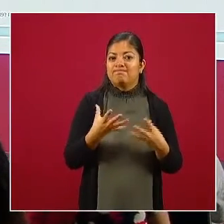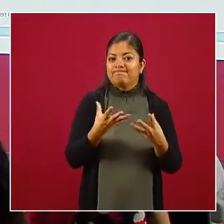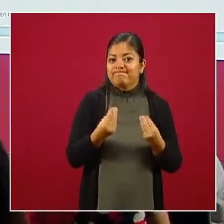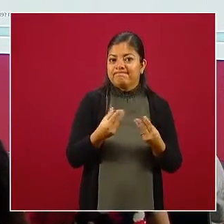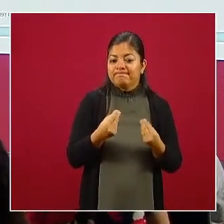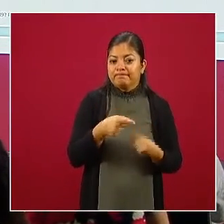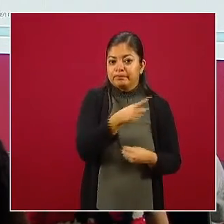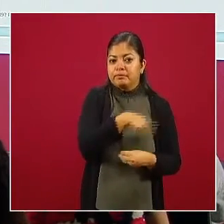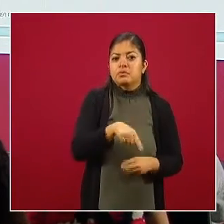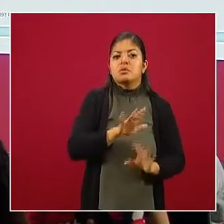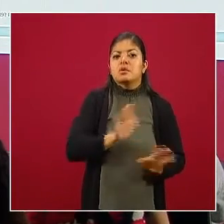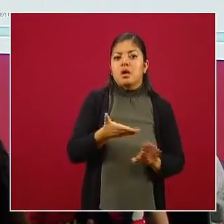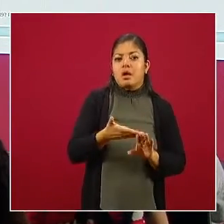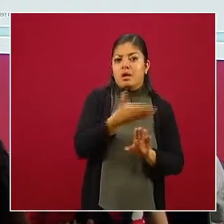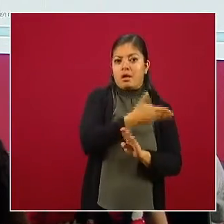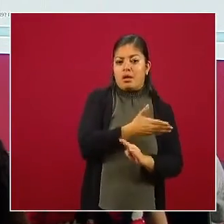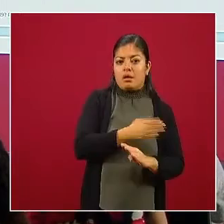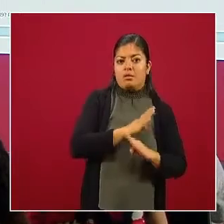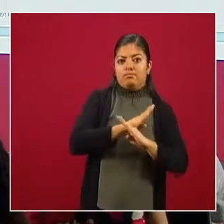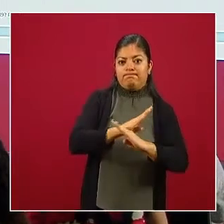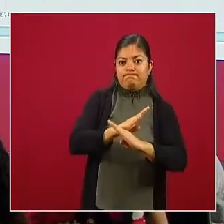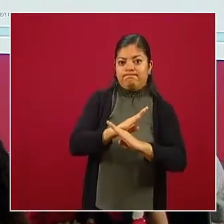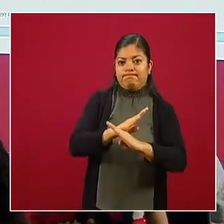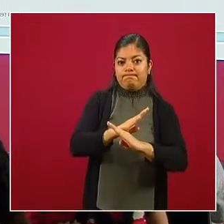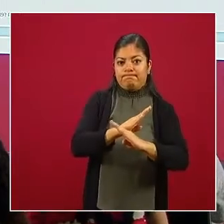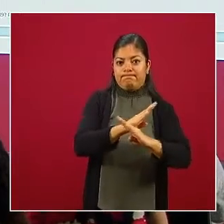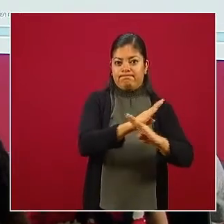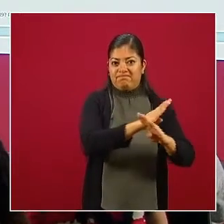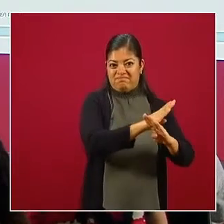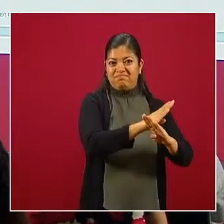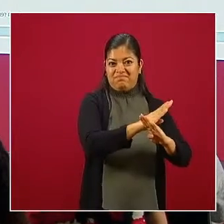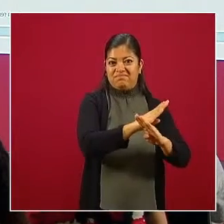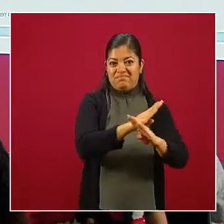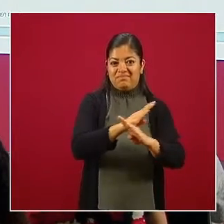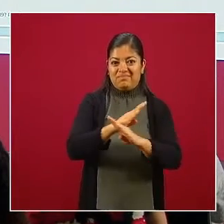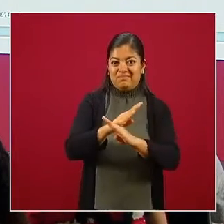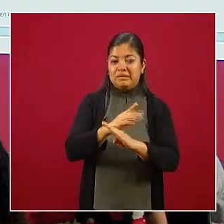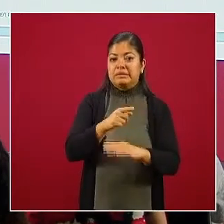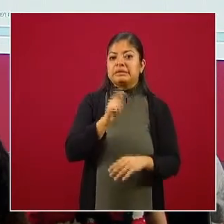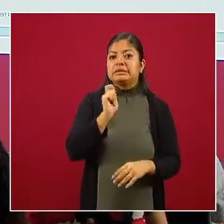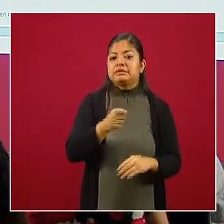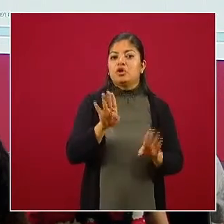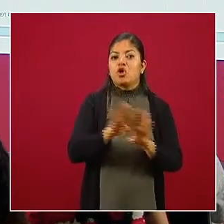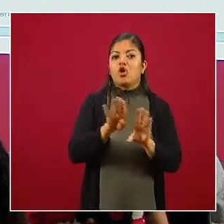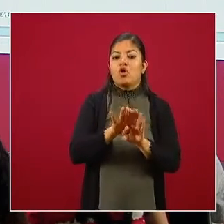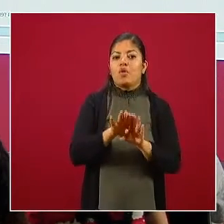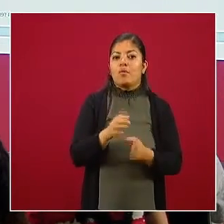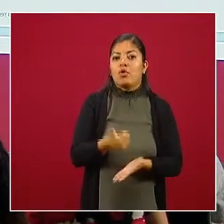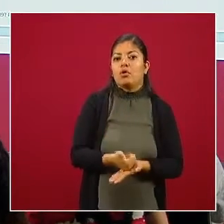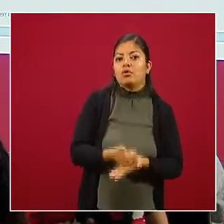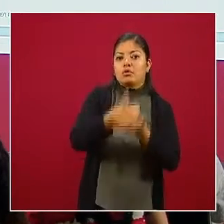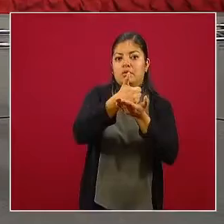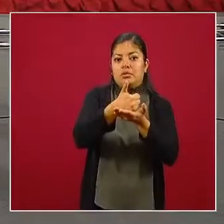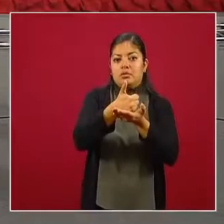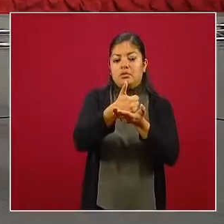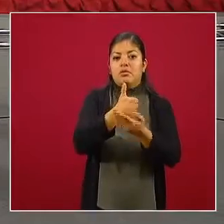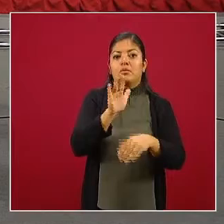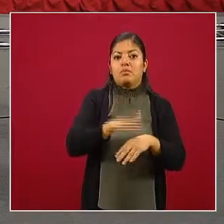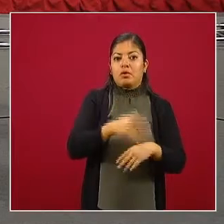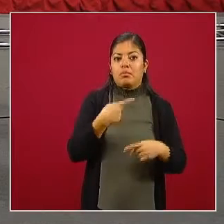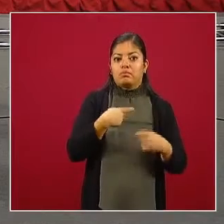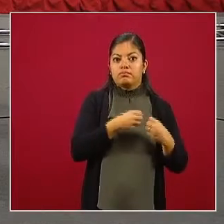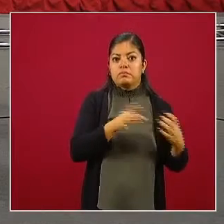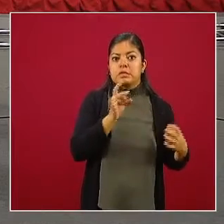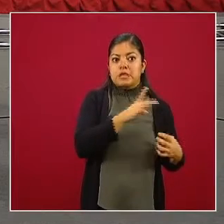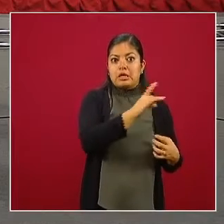son inmunes para que se logre el punto crítico de protección que confiere la inmunidad de rebaño.